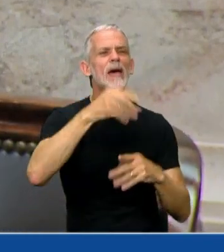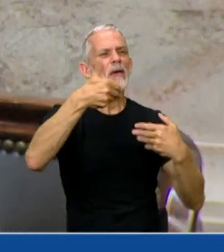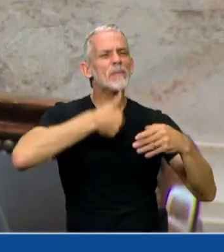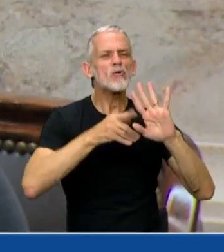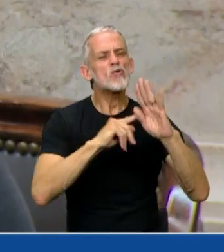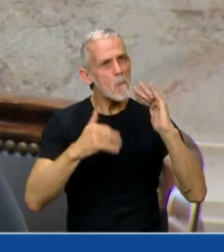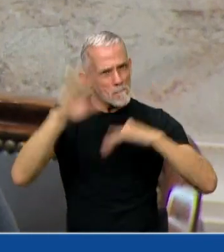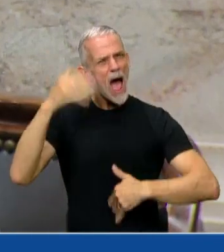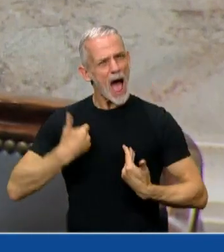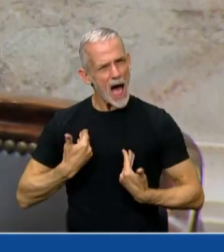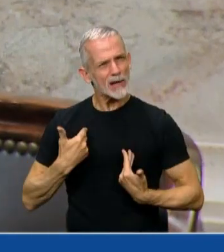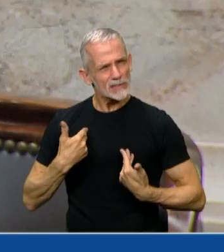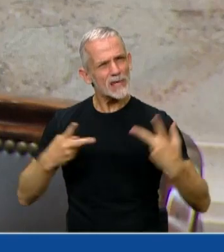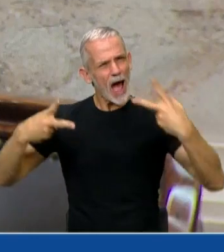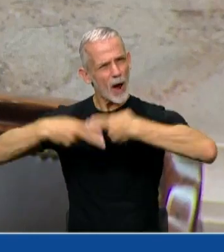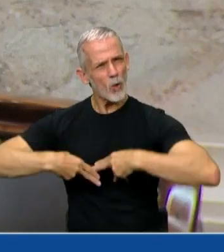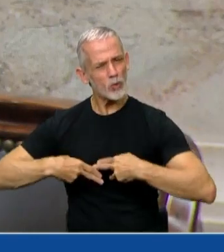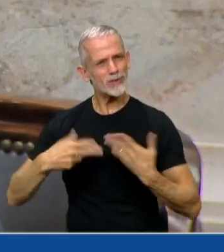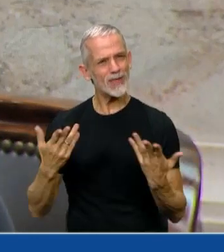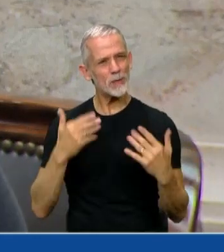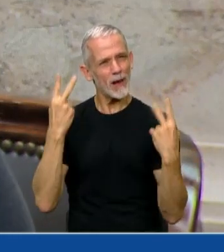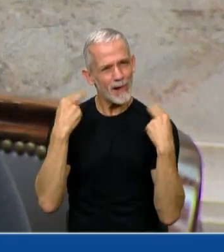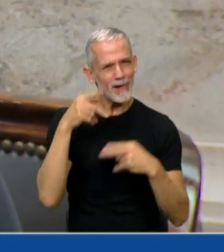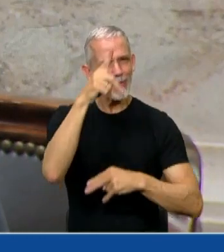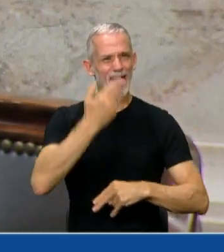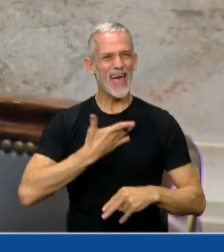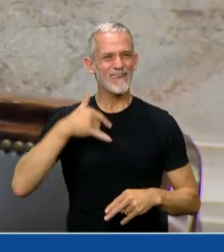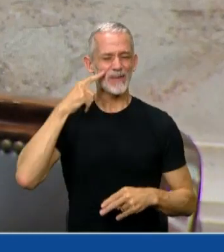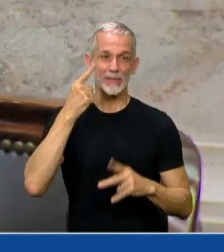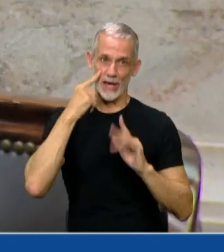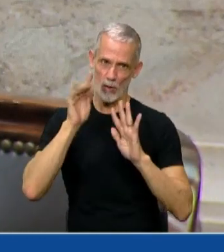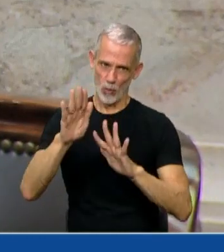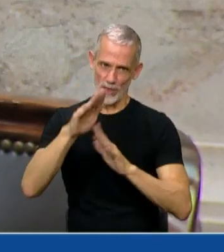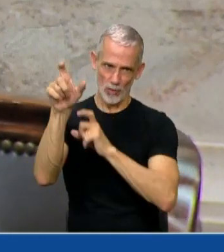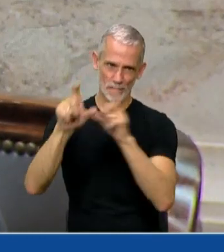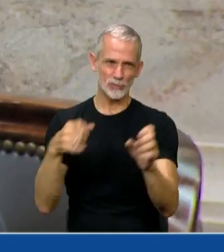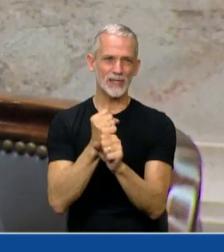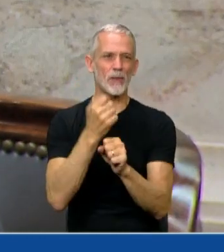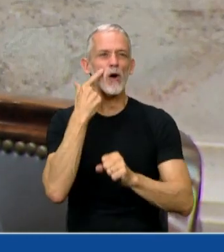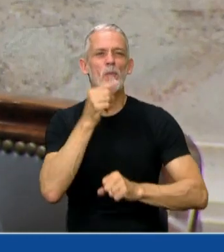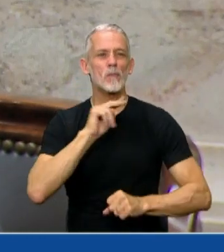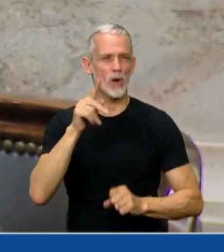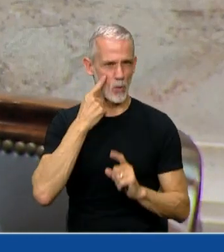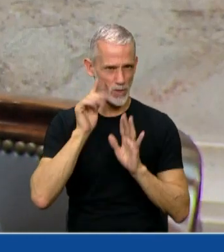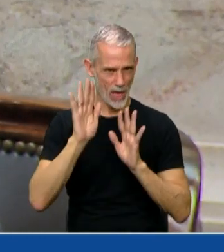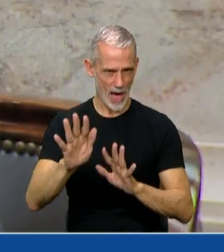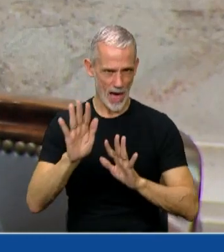reclama. Entonces, cuidado a todas las trabajadoras y trabajadores,